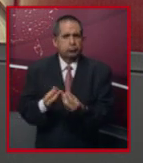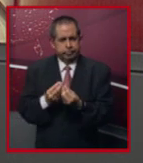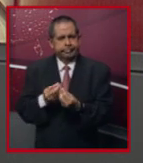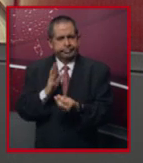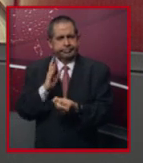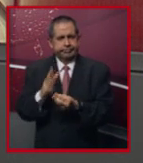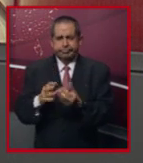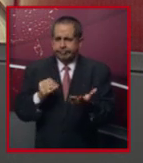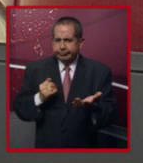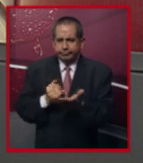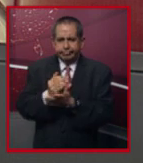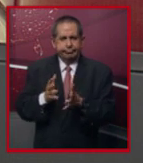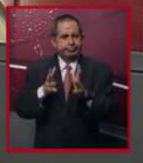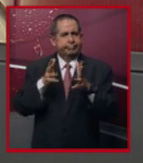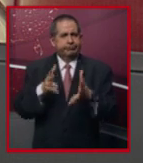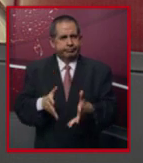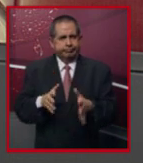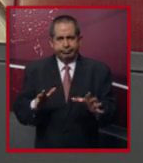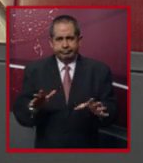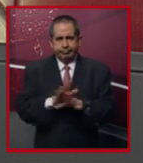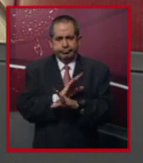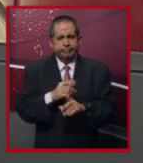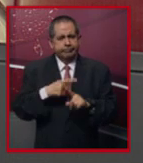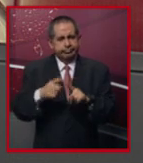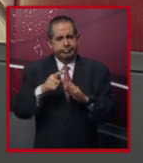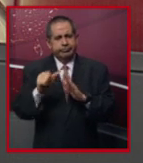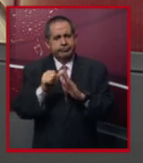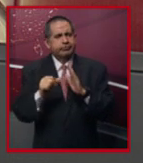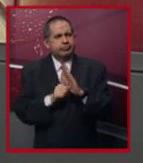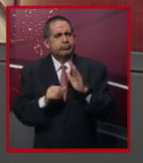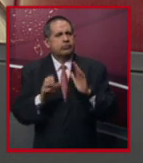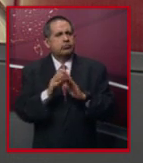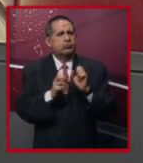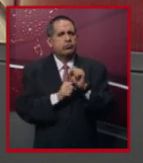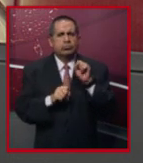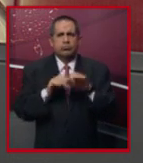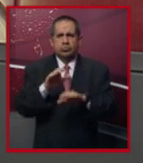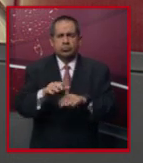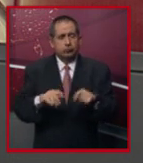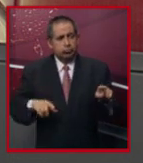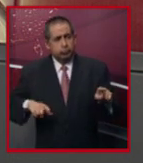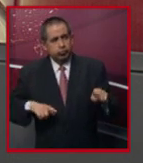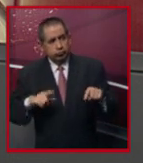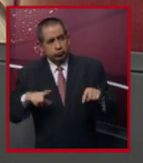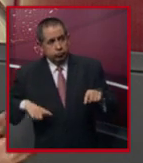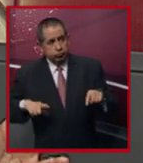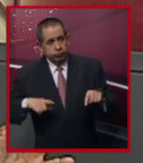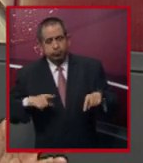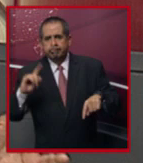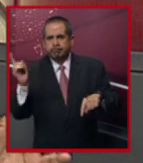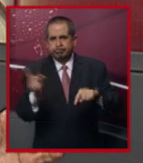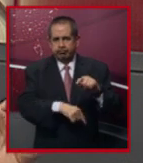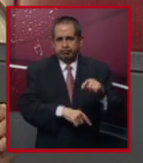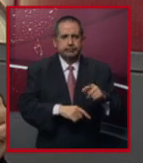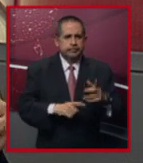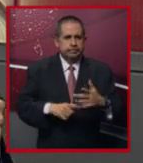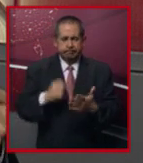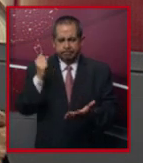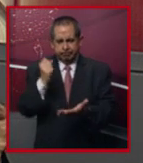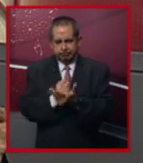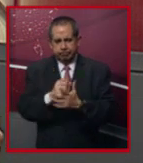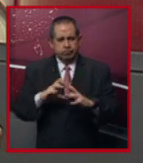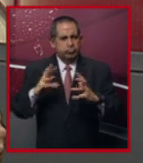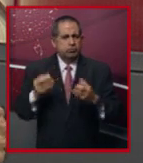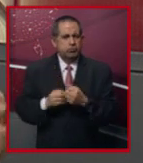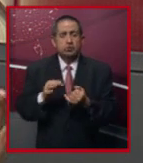particular del dictamen que reforma diversos artículos de la Constitución en materia de revocación de mandato y consulta popular. Se aprobó